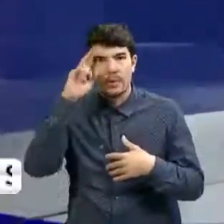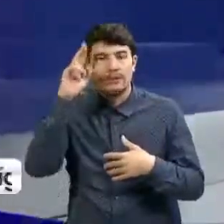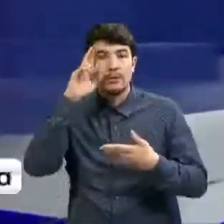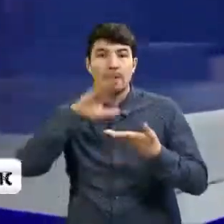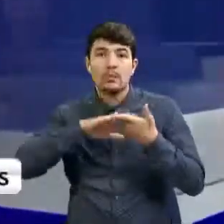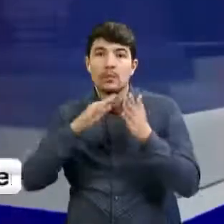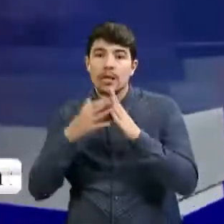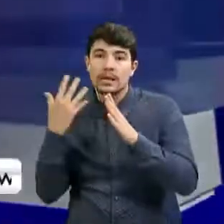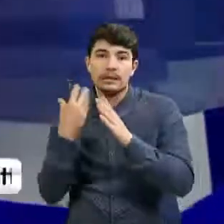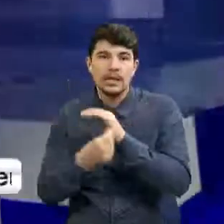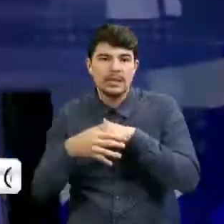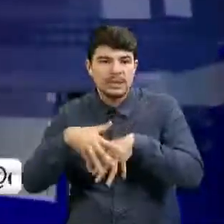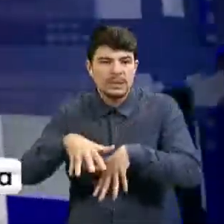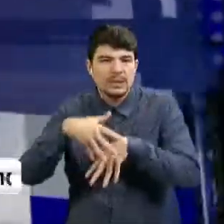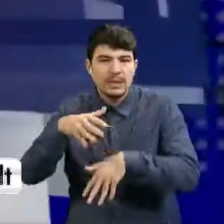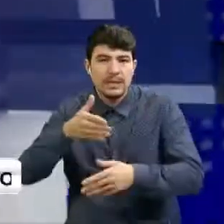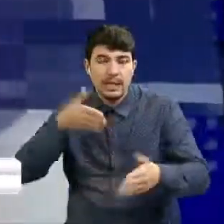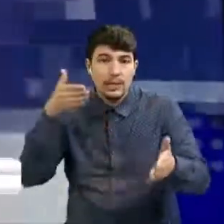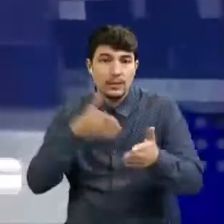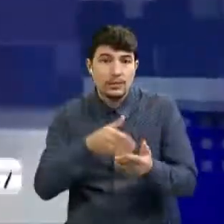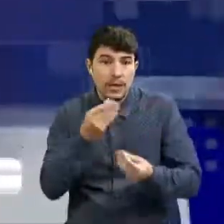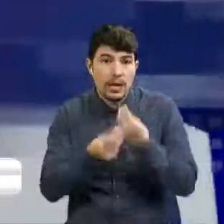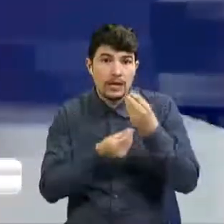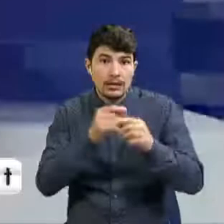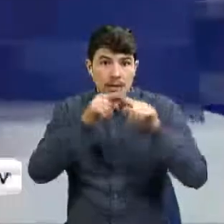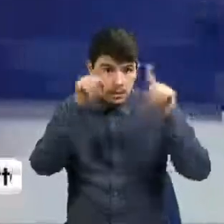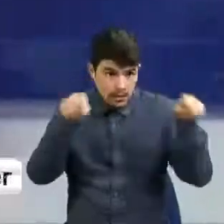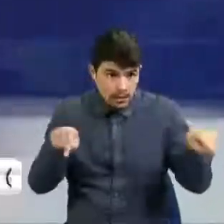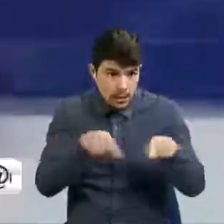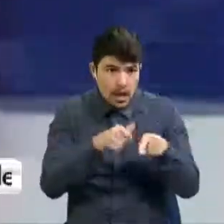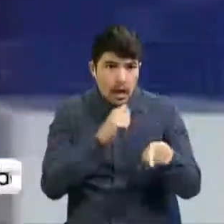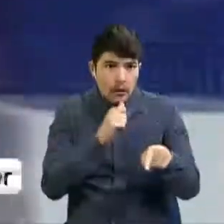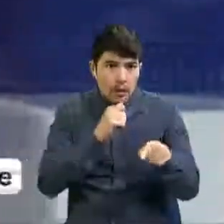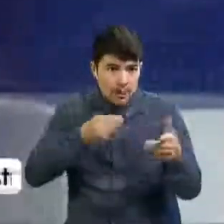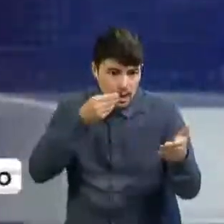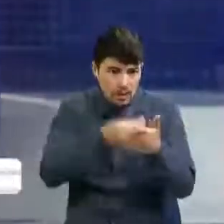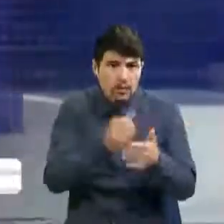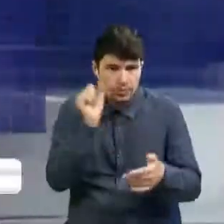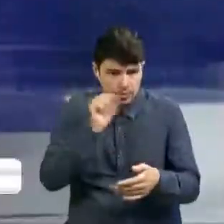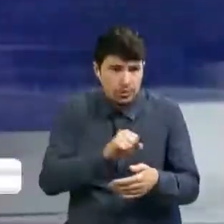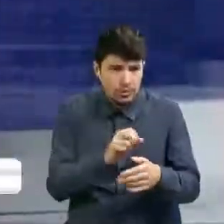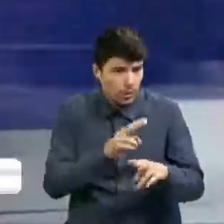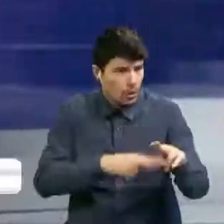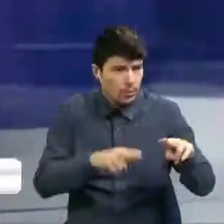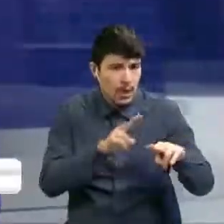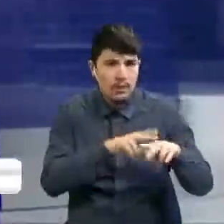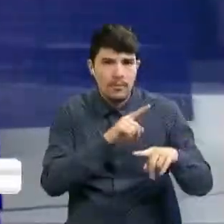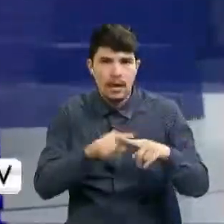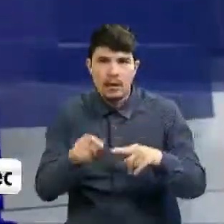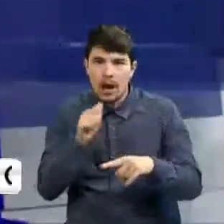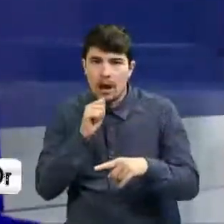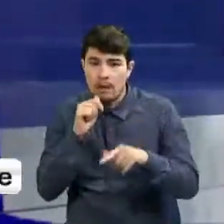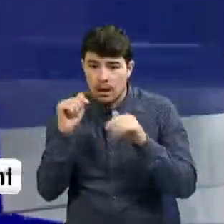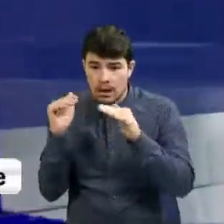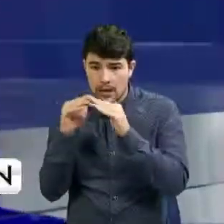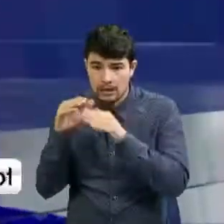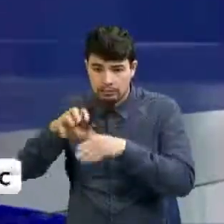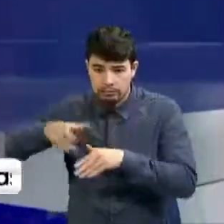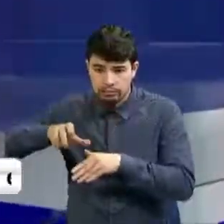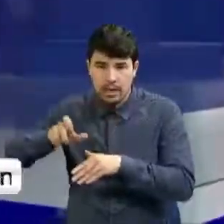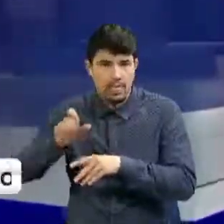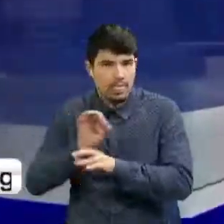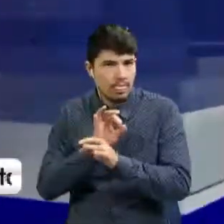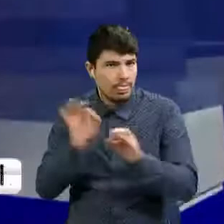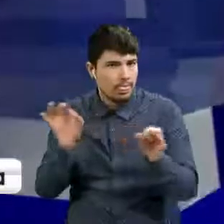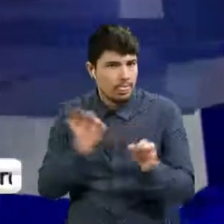agua. Según la denuncia realizada, los recibos del acueducto sí llegan de manera puntual, pero el preciado líquido no. Esta es